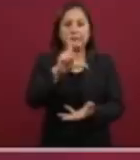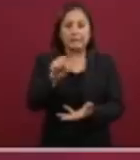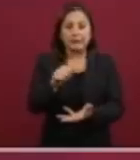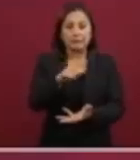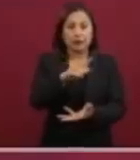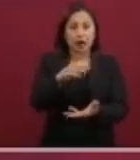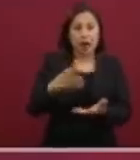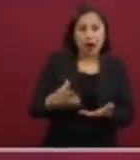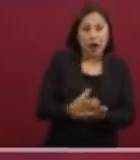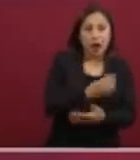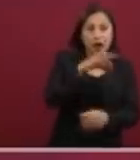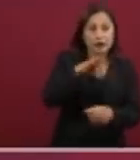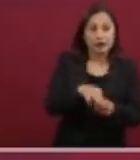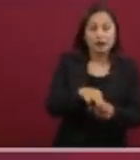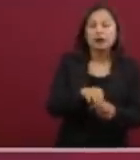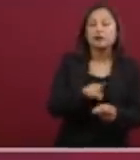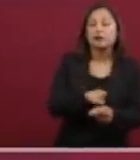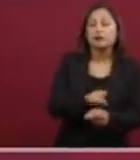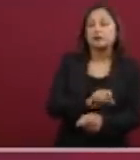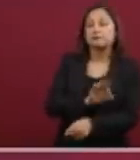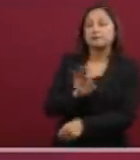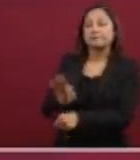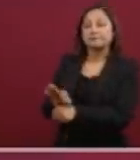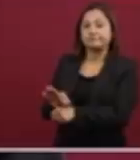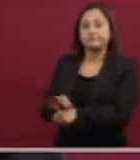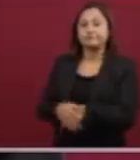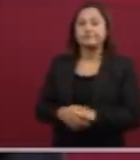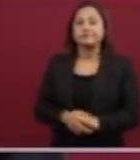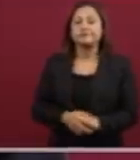primero le pedían